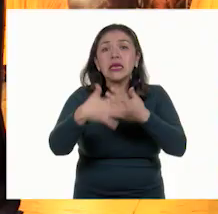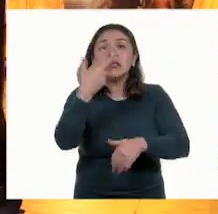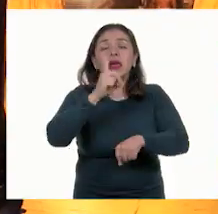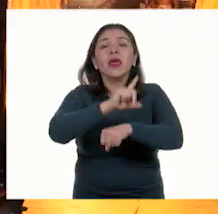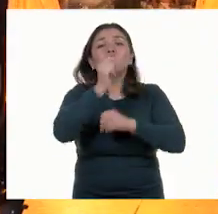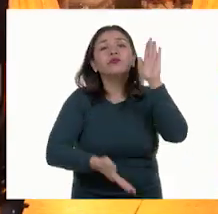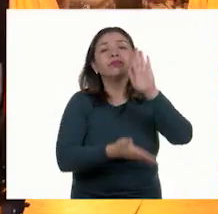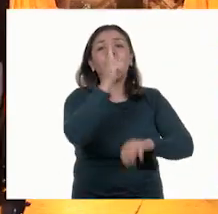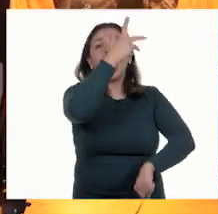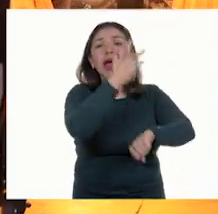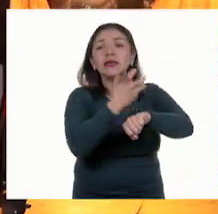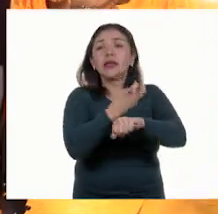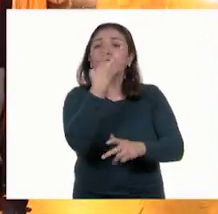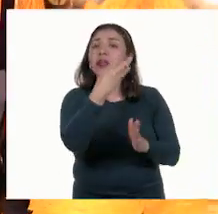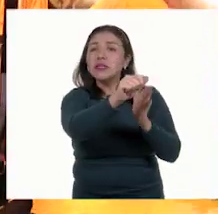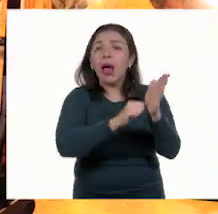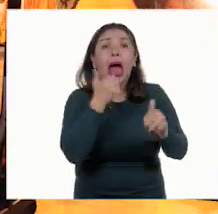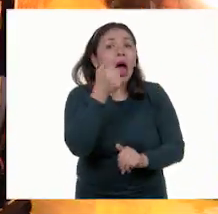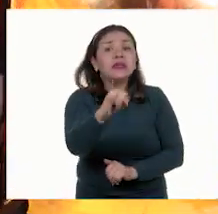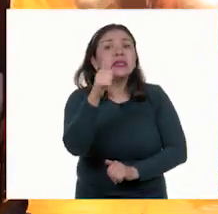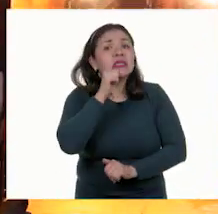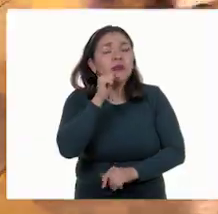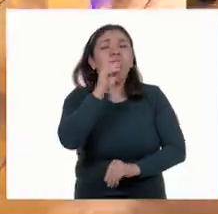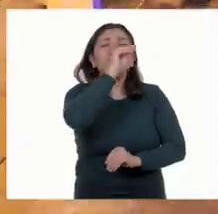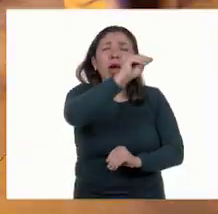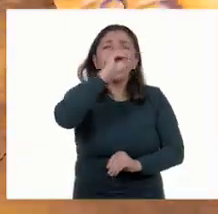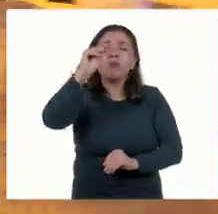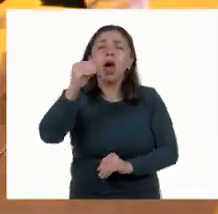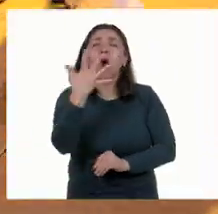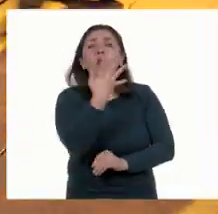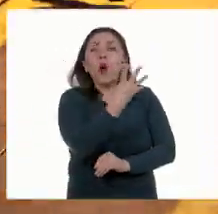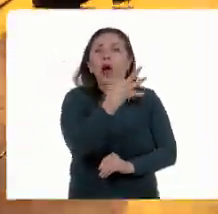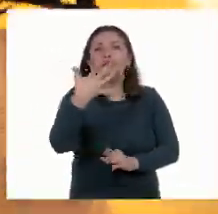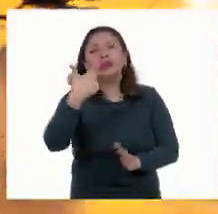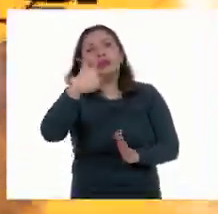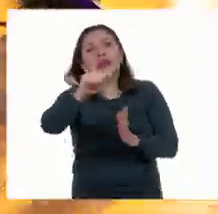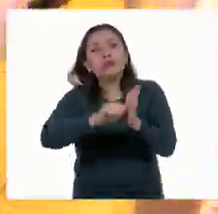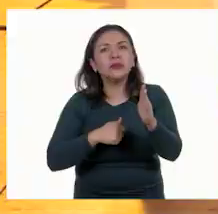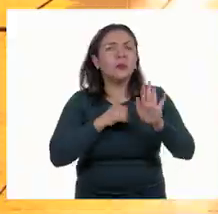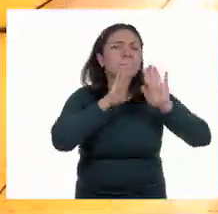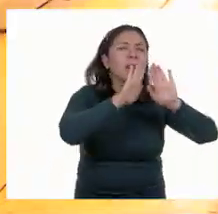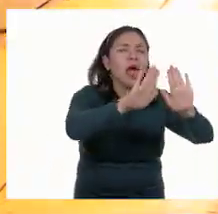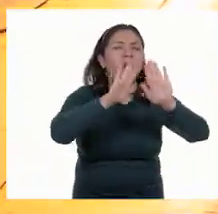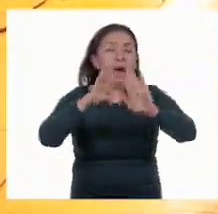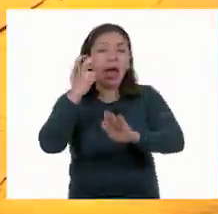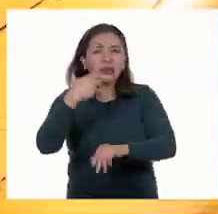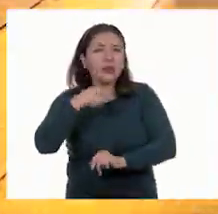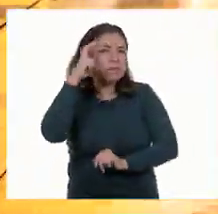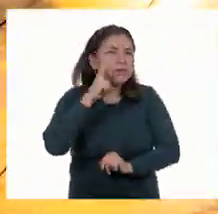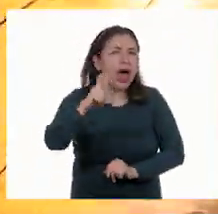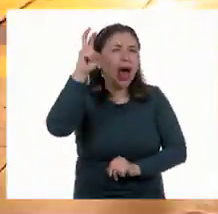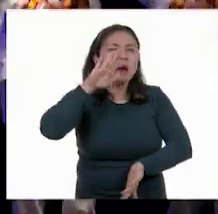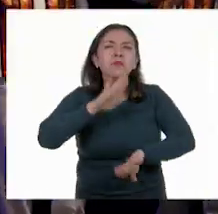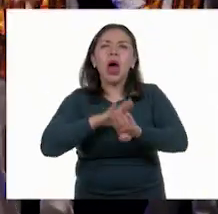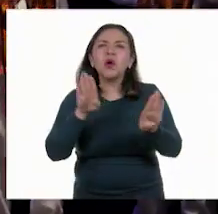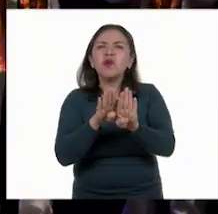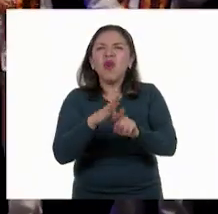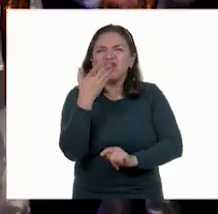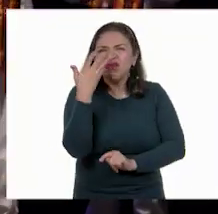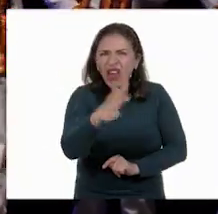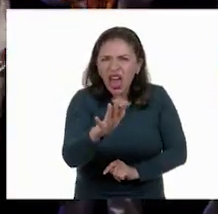Estados Unidos, porque así era siempre. Eran giras de 4, 5 o hasta 6 meses. Generalmente viajábamos entre